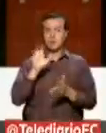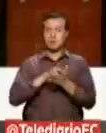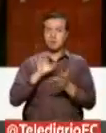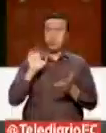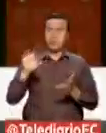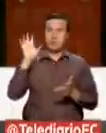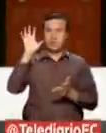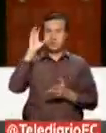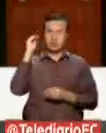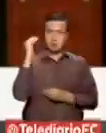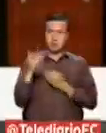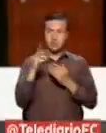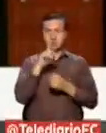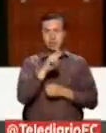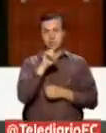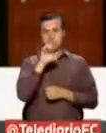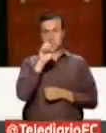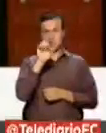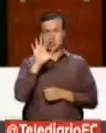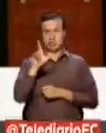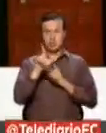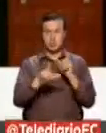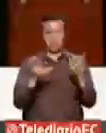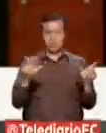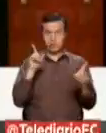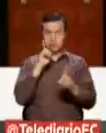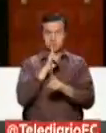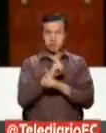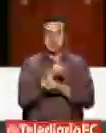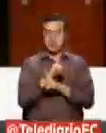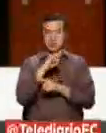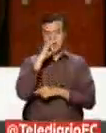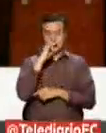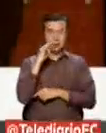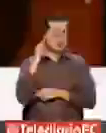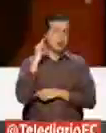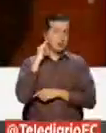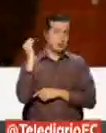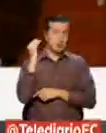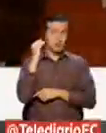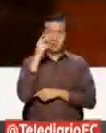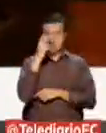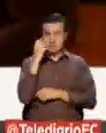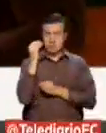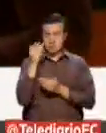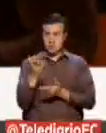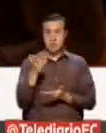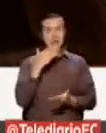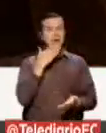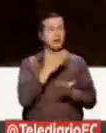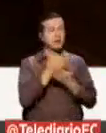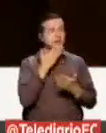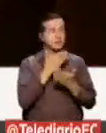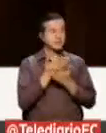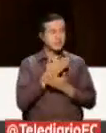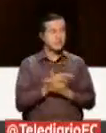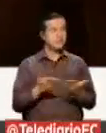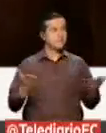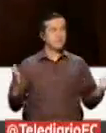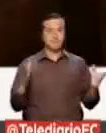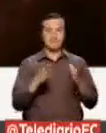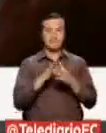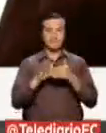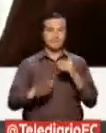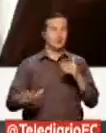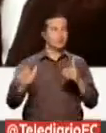a beneficiar alrededor de 105 personas, principalmente niños y jóvenes. Exactamente. Muchas gracias, César. Y pues bueno, un gran saludo para